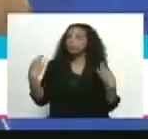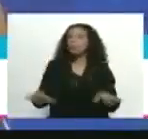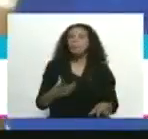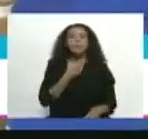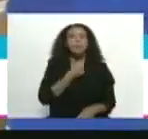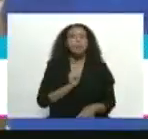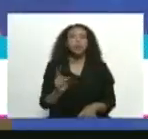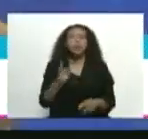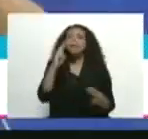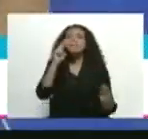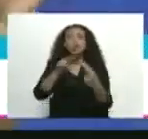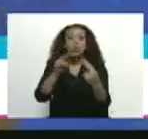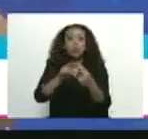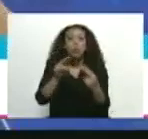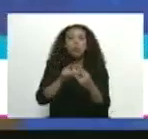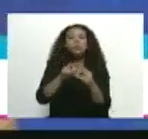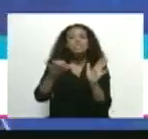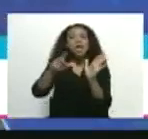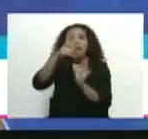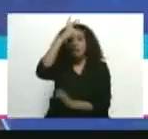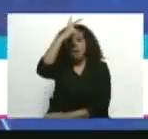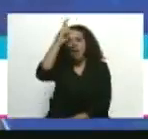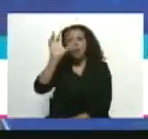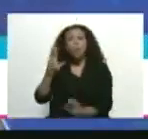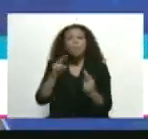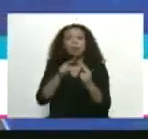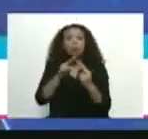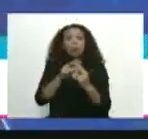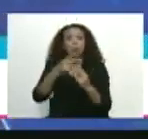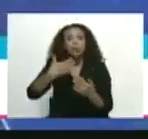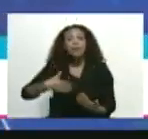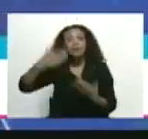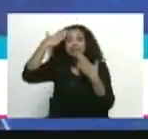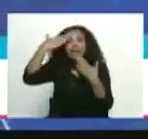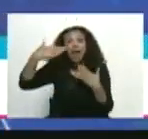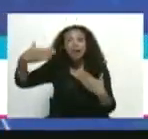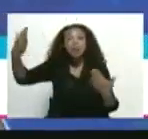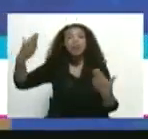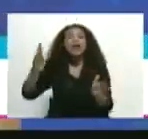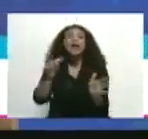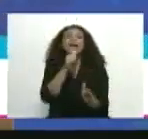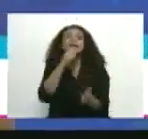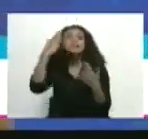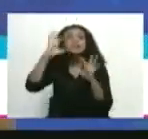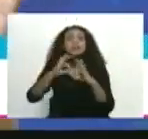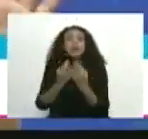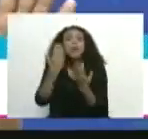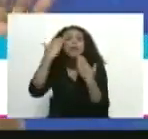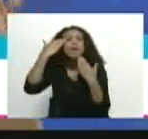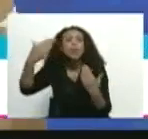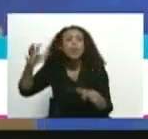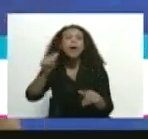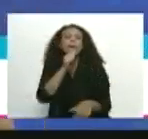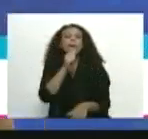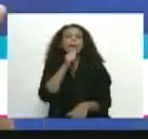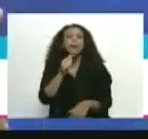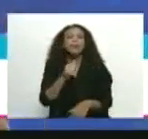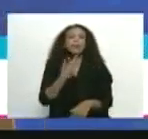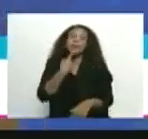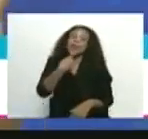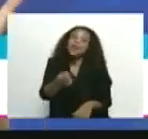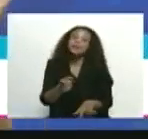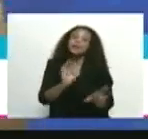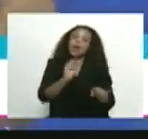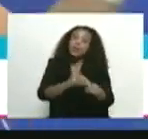Lo digo. El que me conoce allá en Punta Cardón, el que me conoce en Bicentenario. Dale un saludo a alguien. ¿Qué quieres mandarle saludo? Ah, bueno. Tengo que decirle